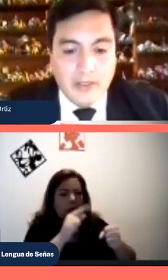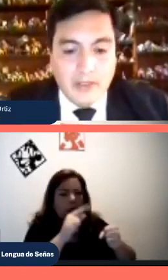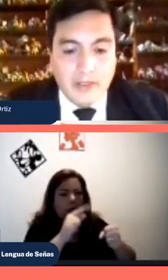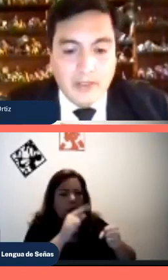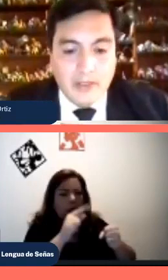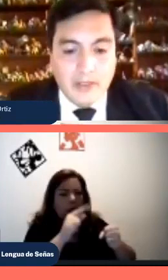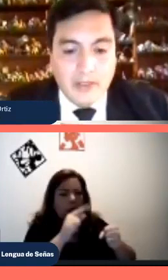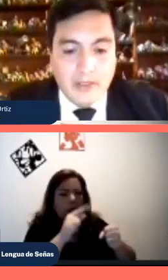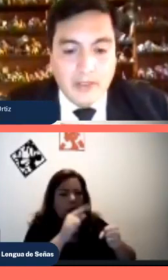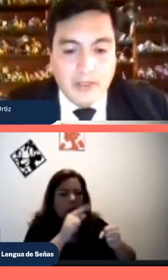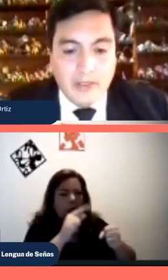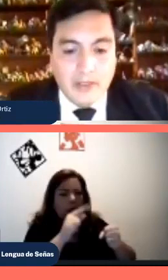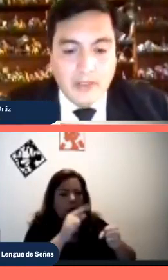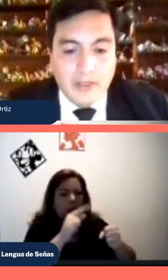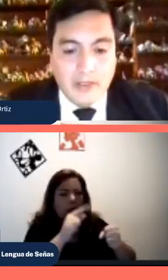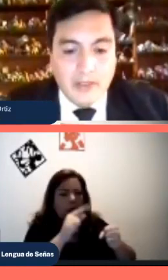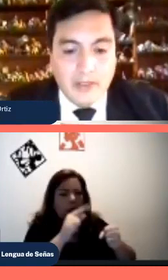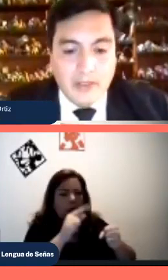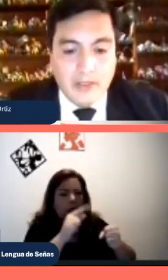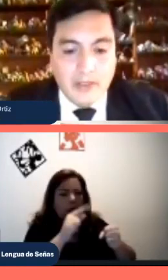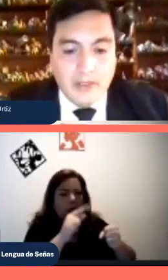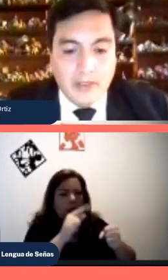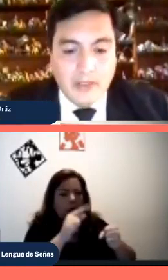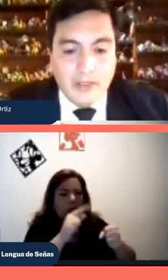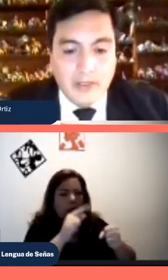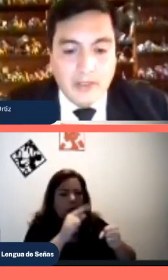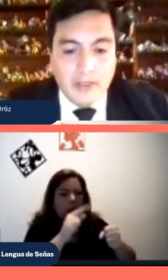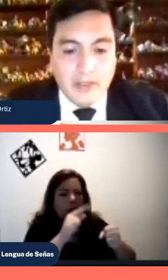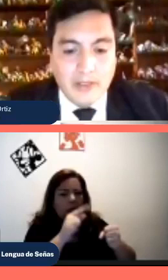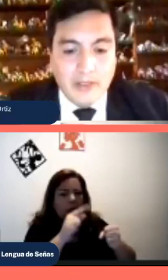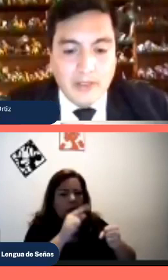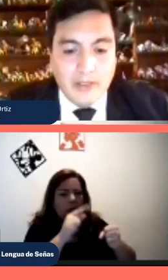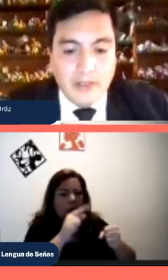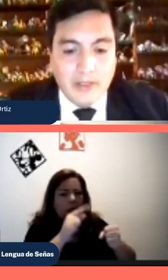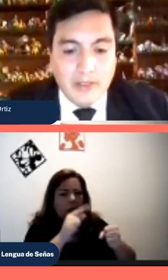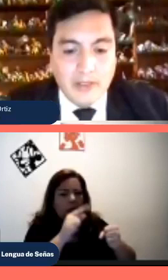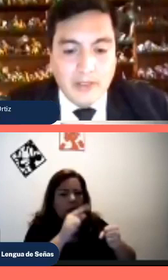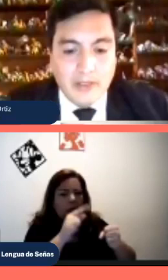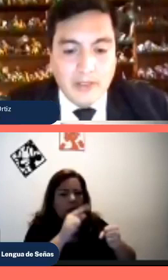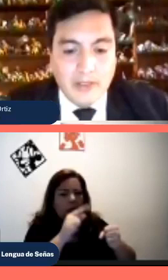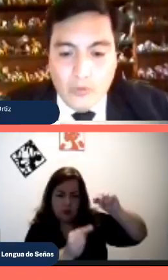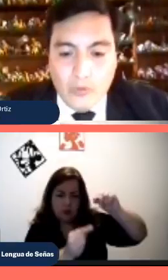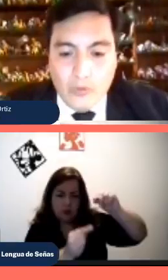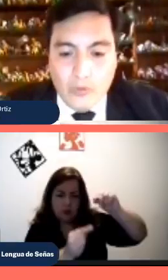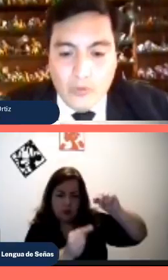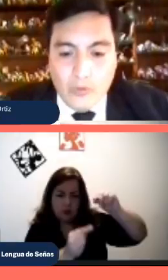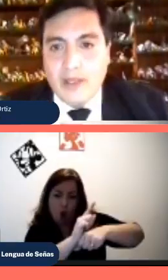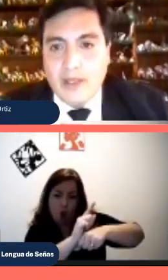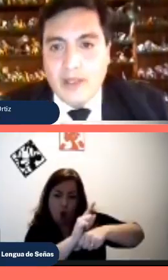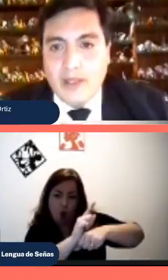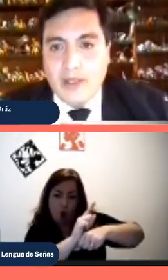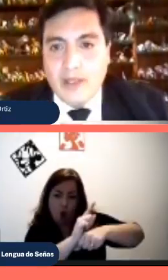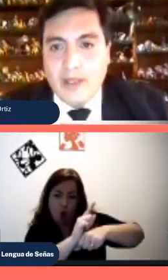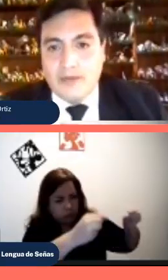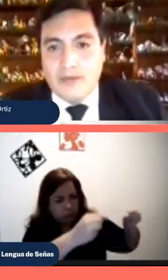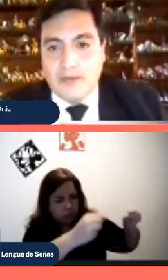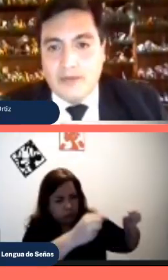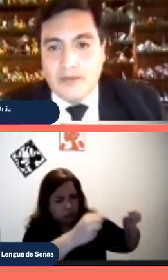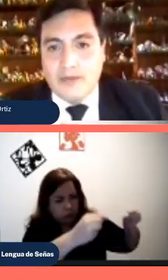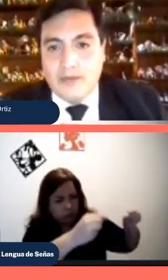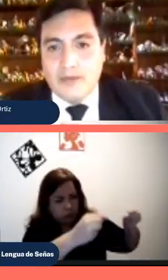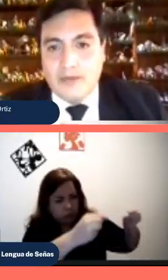costillas, vértebras caudales, o sea, de parte de la cola, el húmero y el fémur